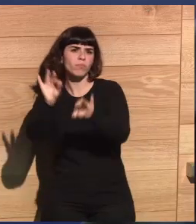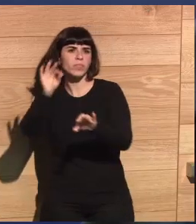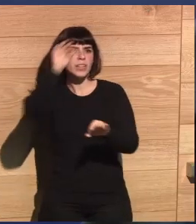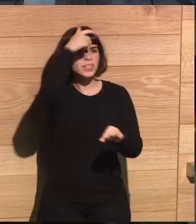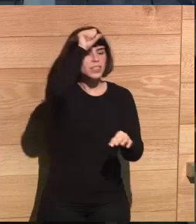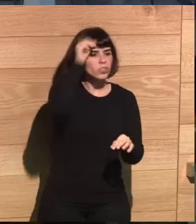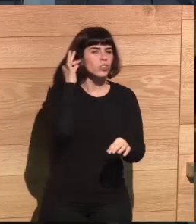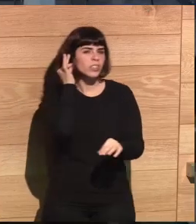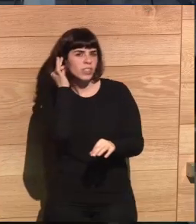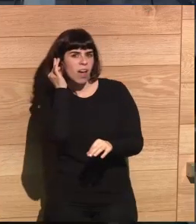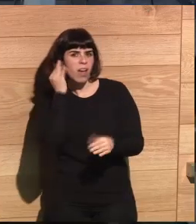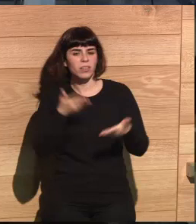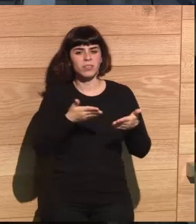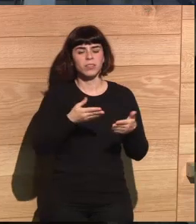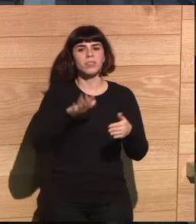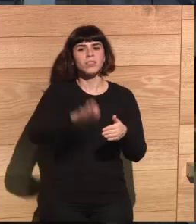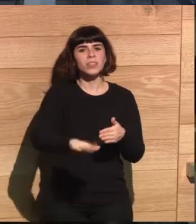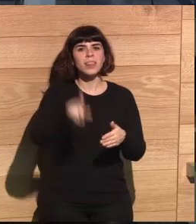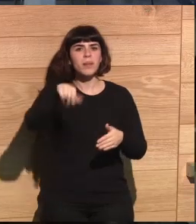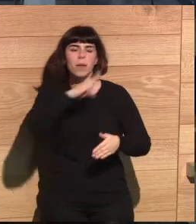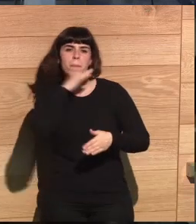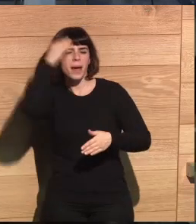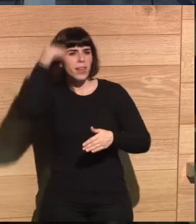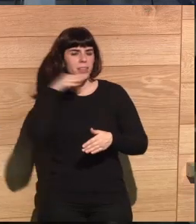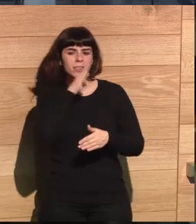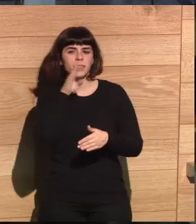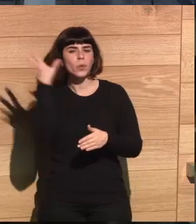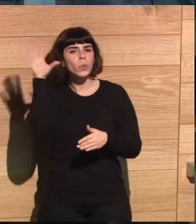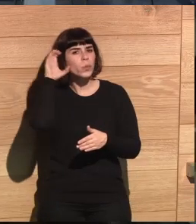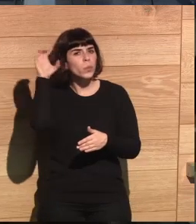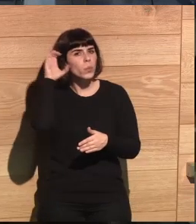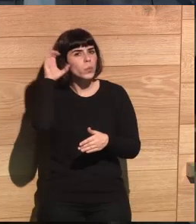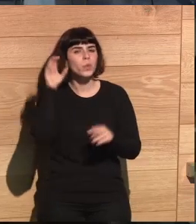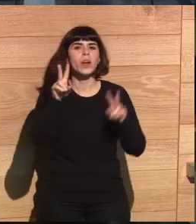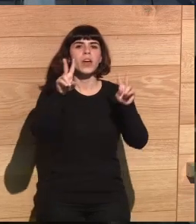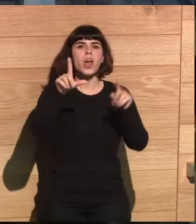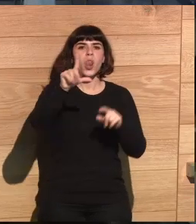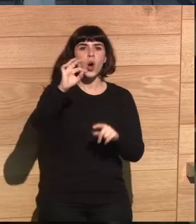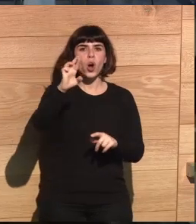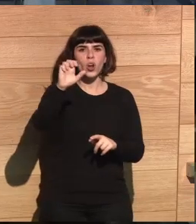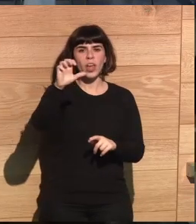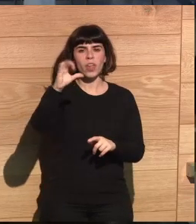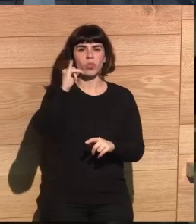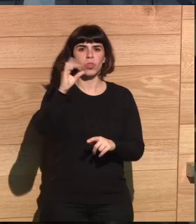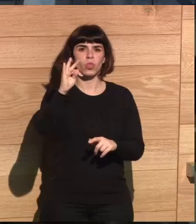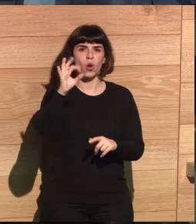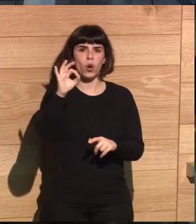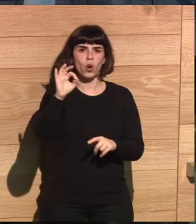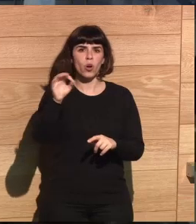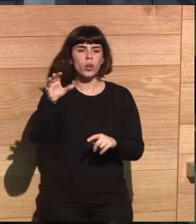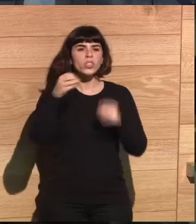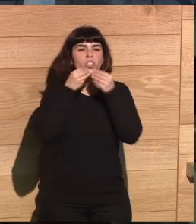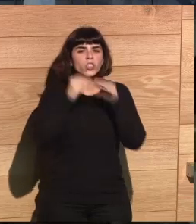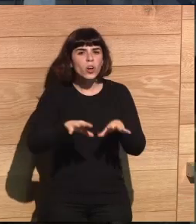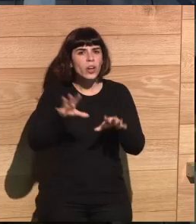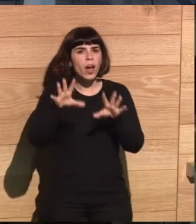niñas y las madres y los padres también de esos niños. Acabamos de escuchar a la historia de Loreto, ¿no? Y de esa madre de un compañero que no